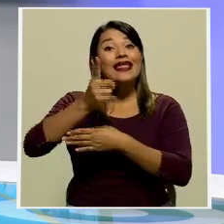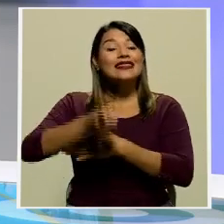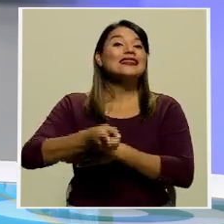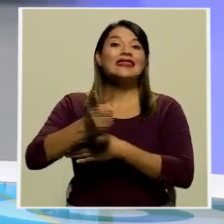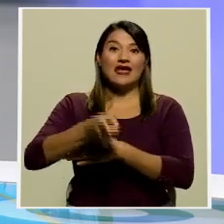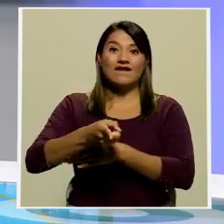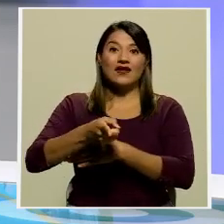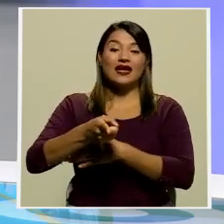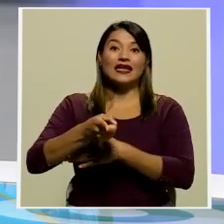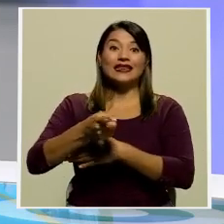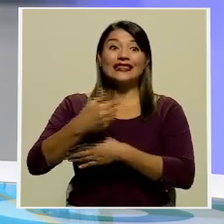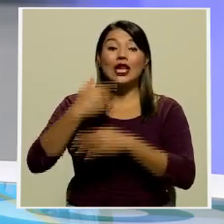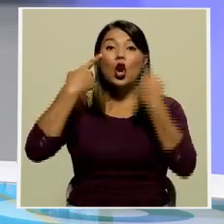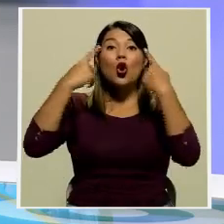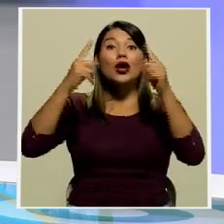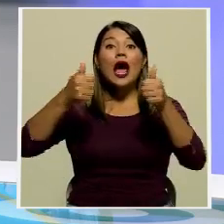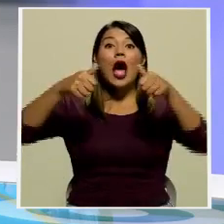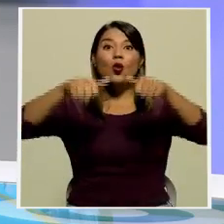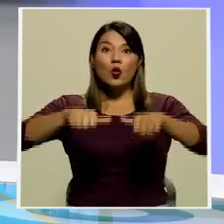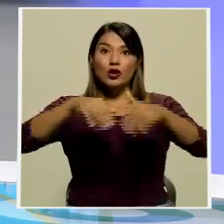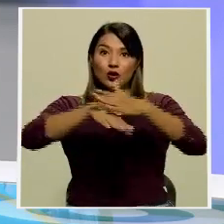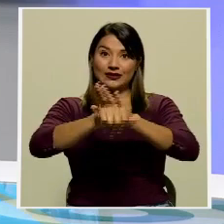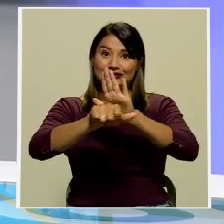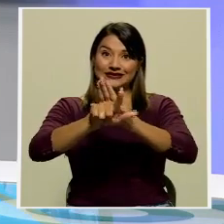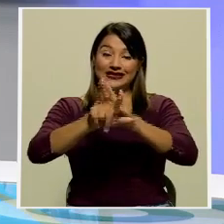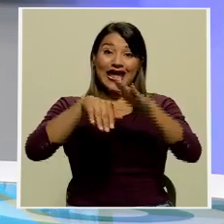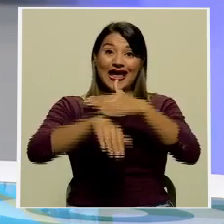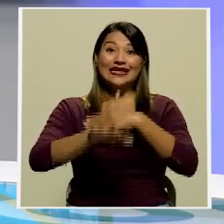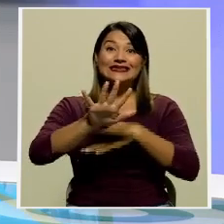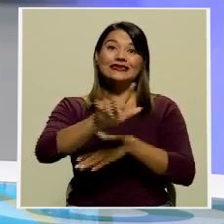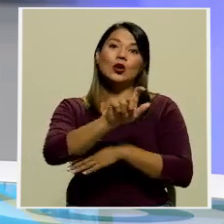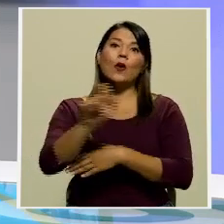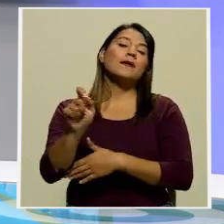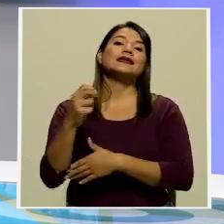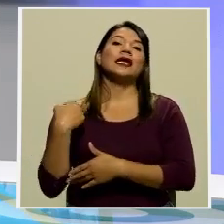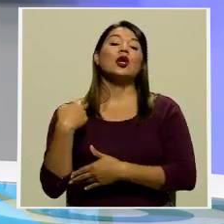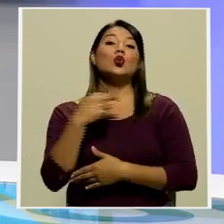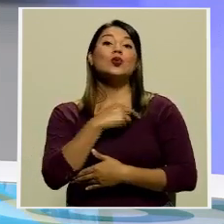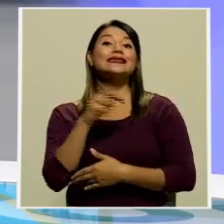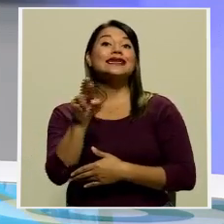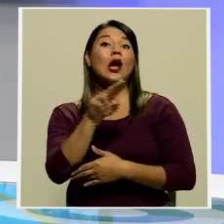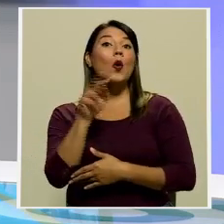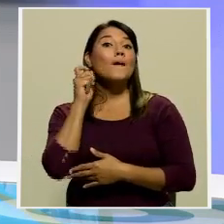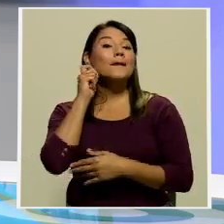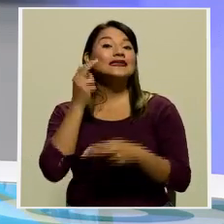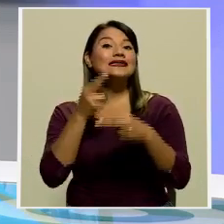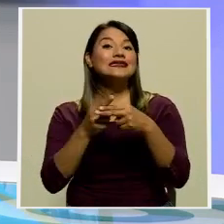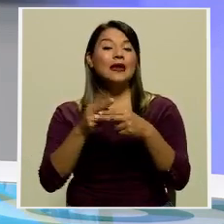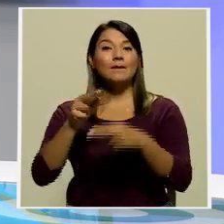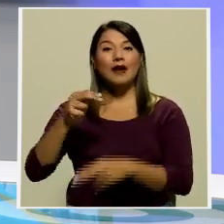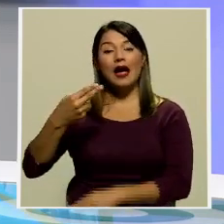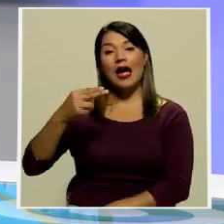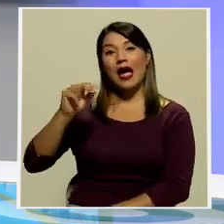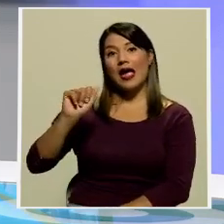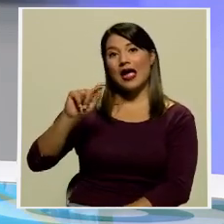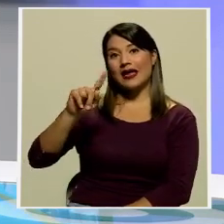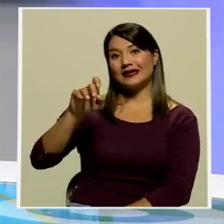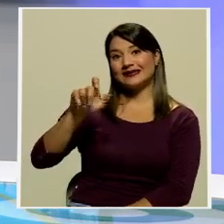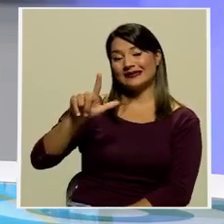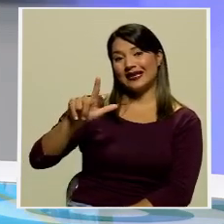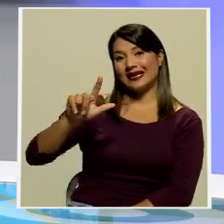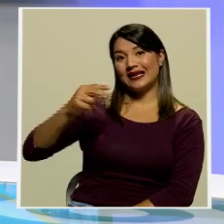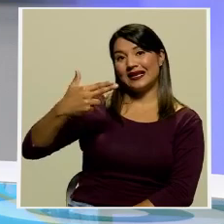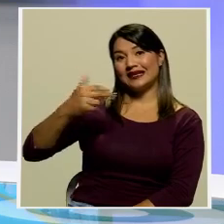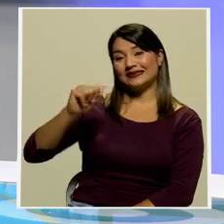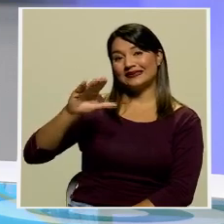en 5 meses. Nuestra compañera Eisel Chacón Cordero nos preparó un resumen de los compromisos que